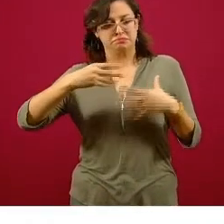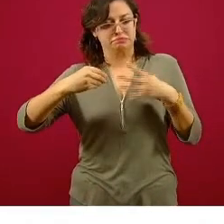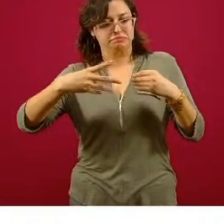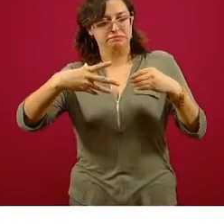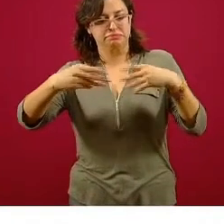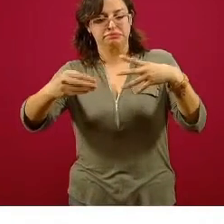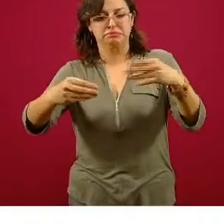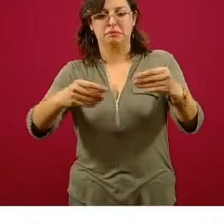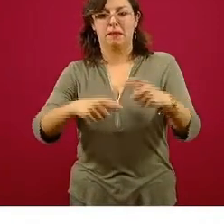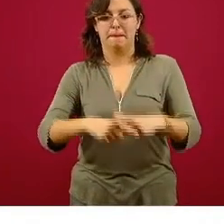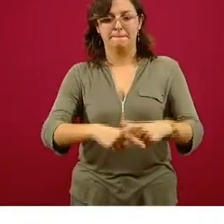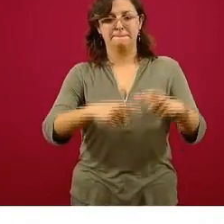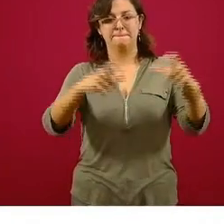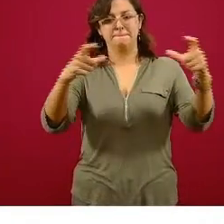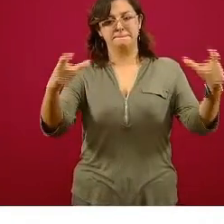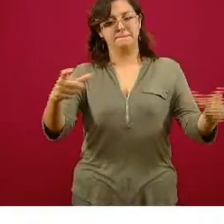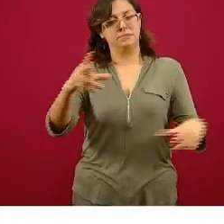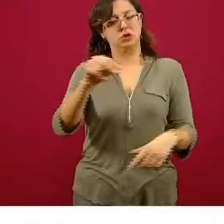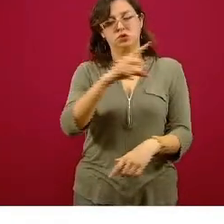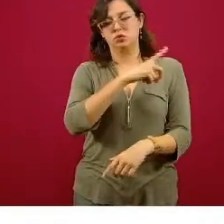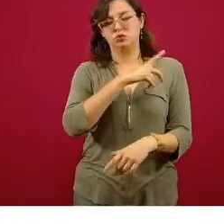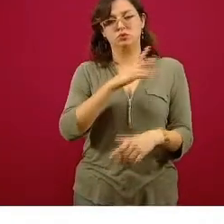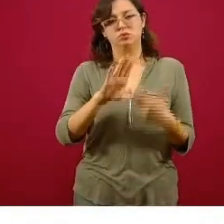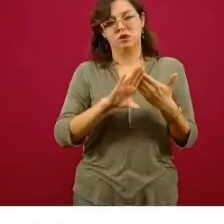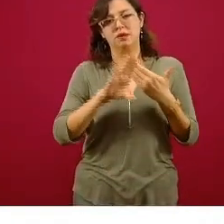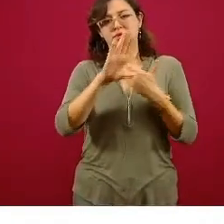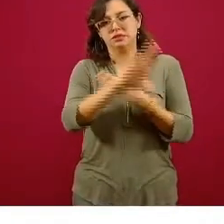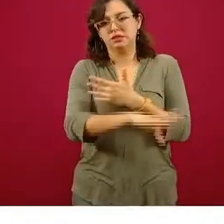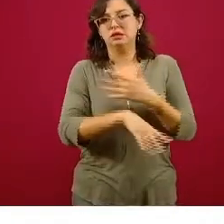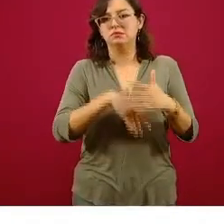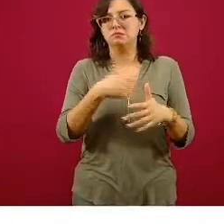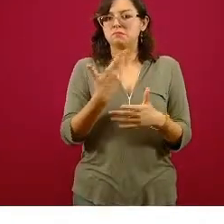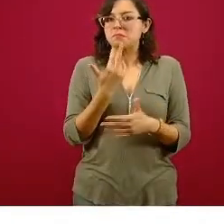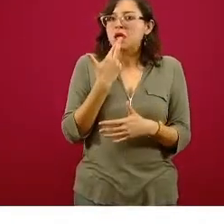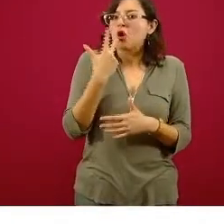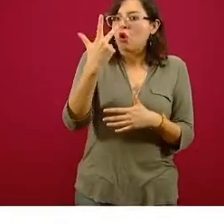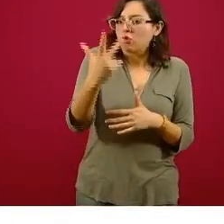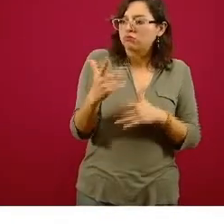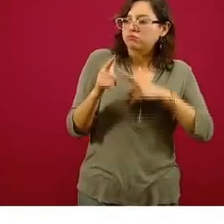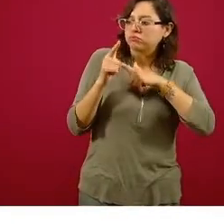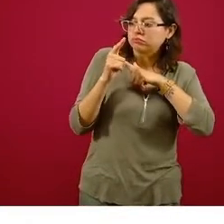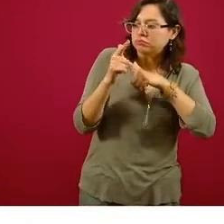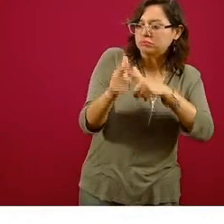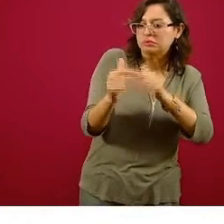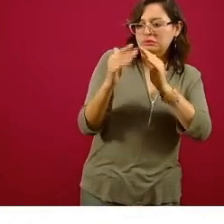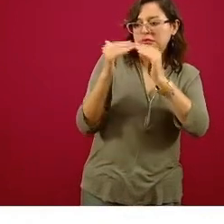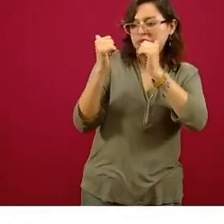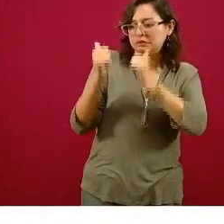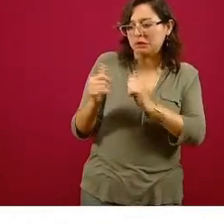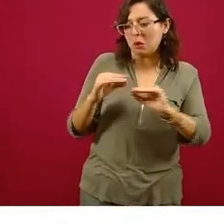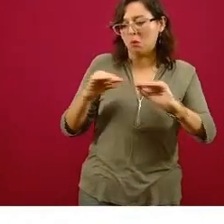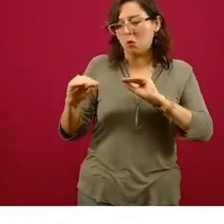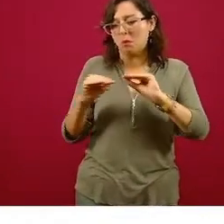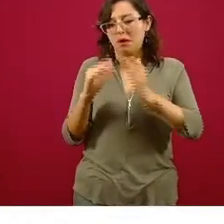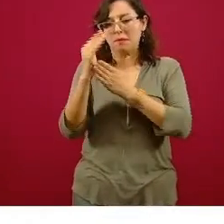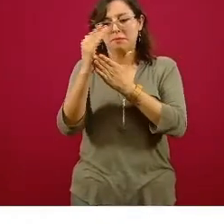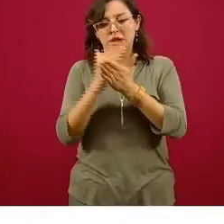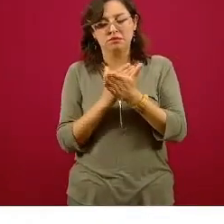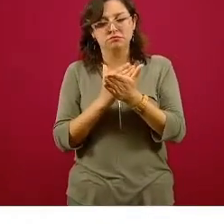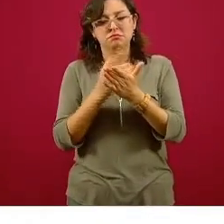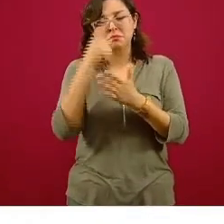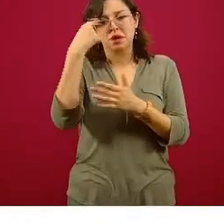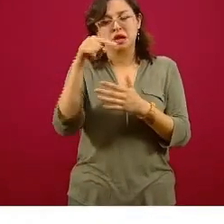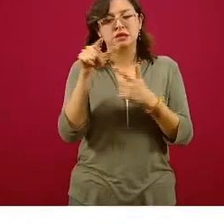en el incremento de la curva epidémica, que se vea un mantenimiento para poder mantener los niveles que hasta